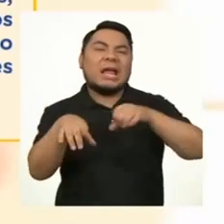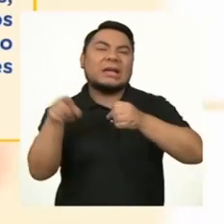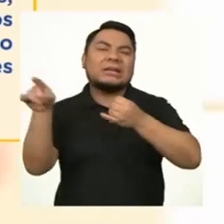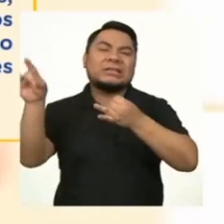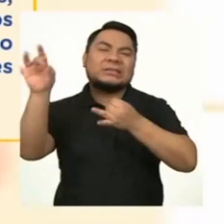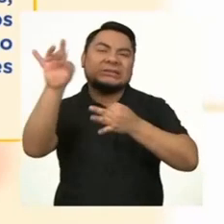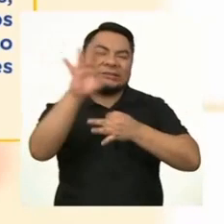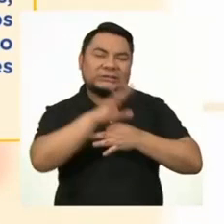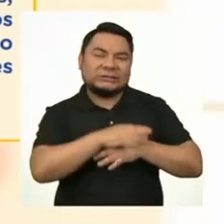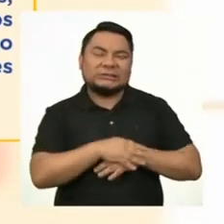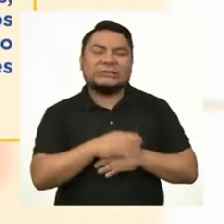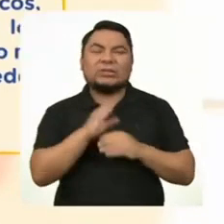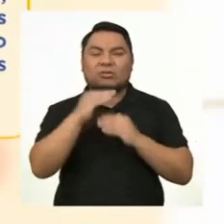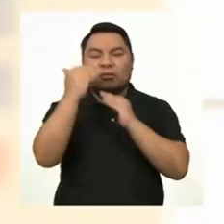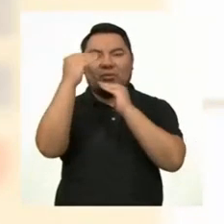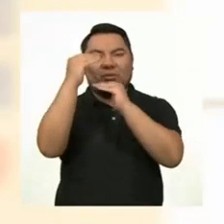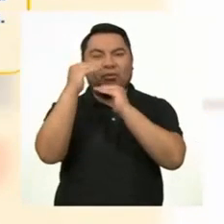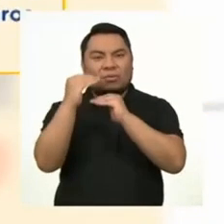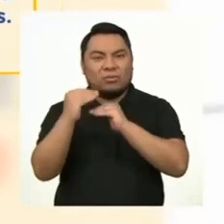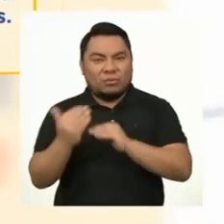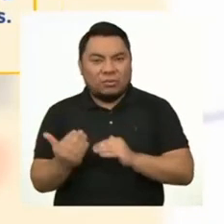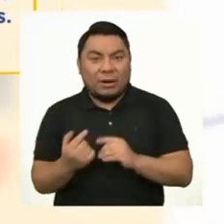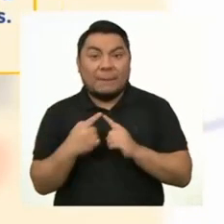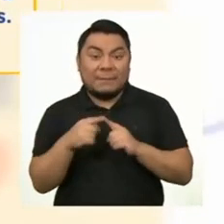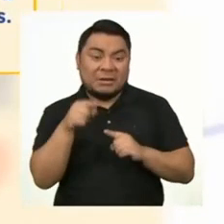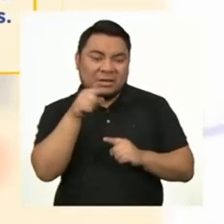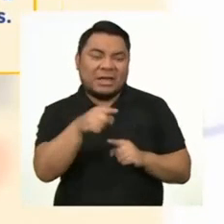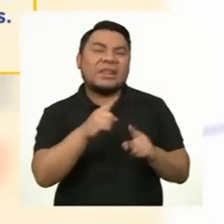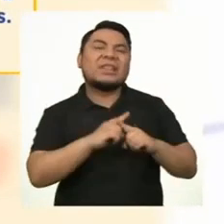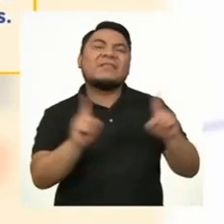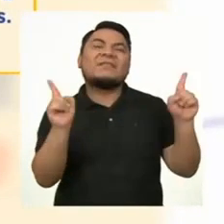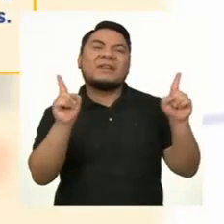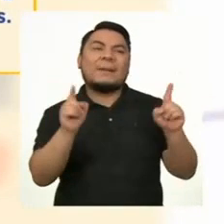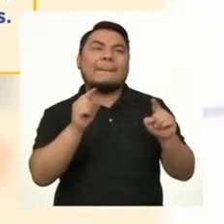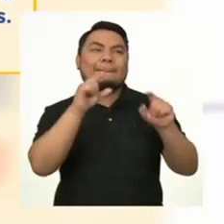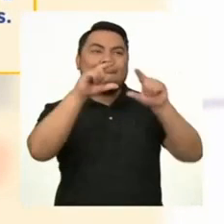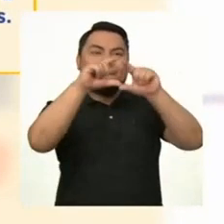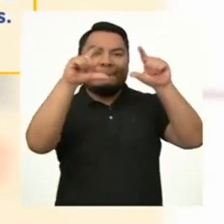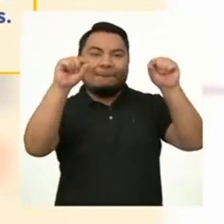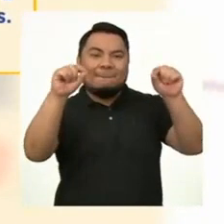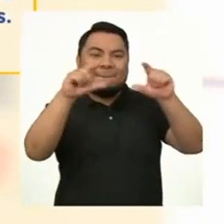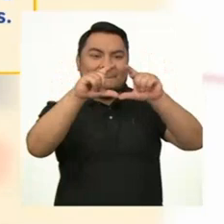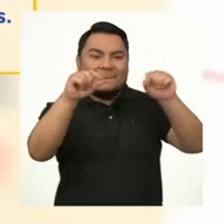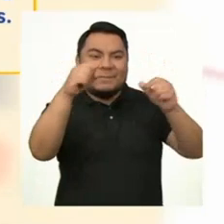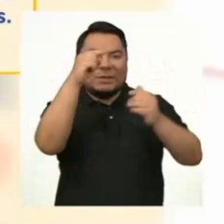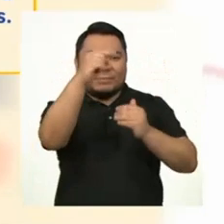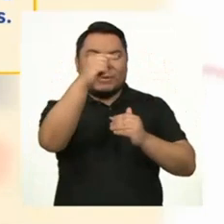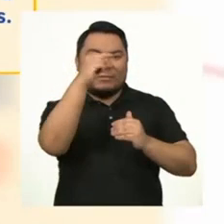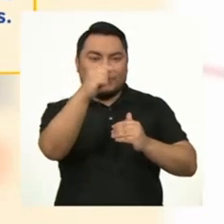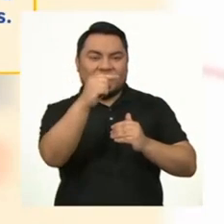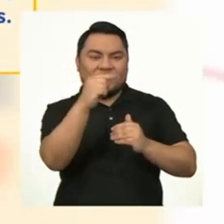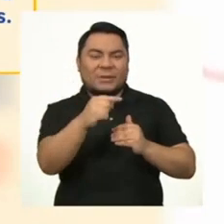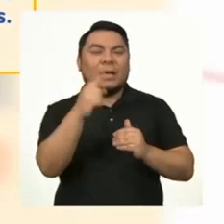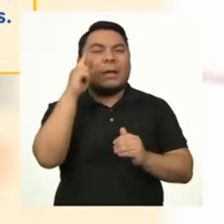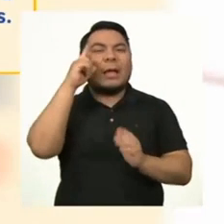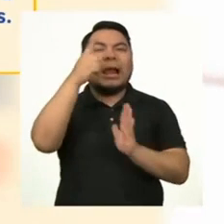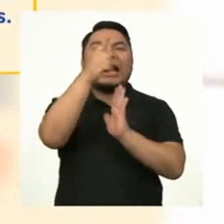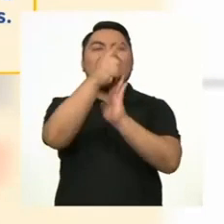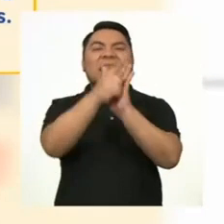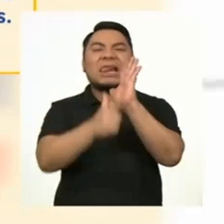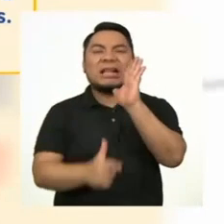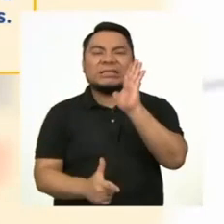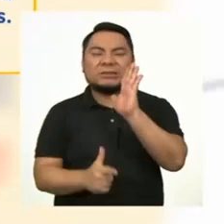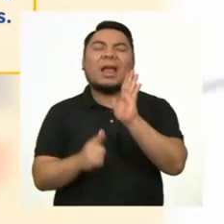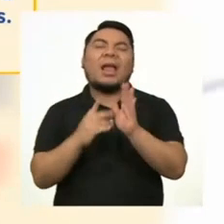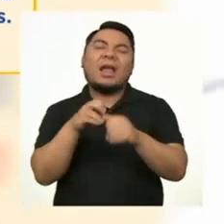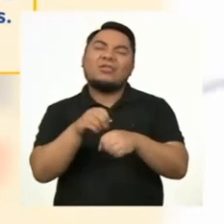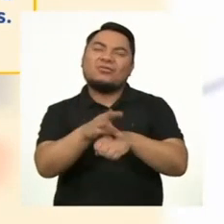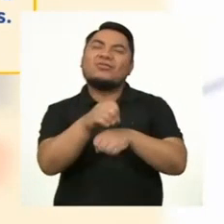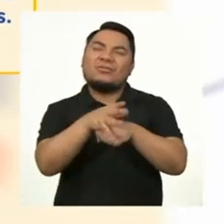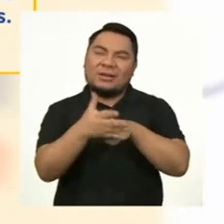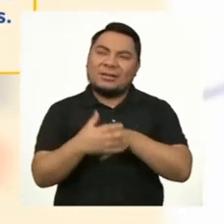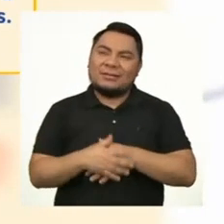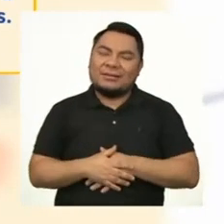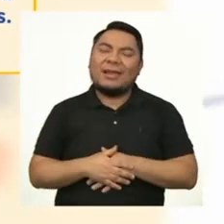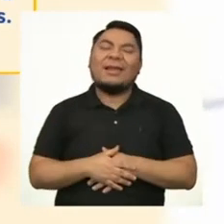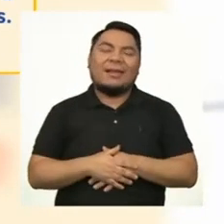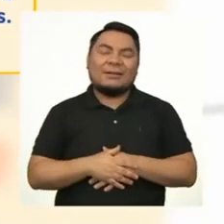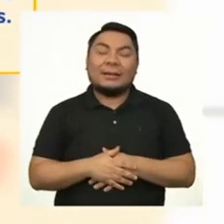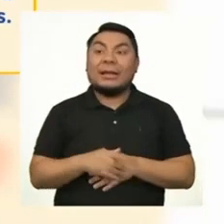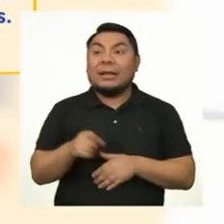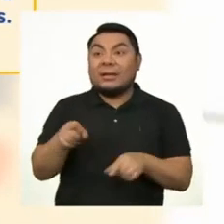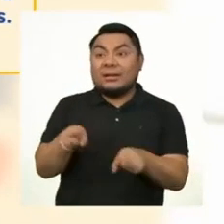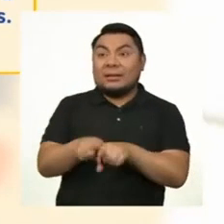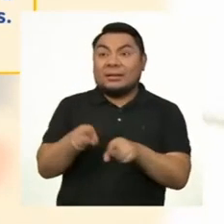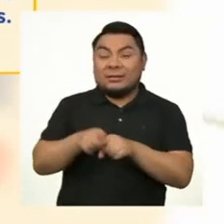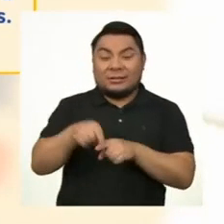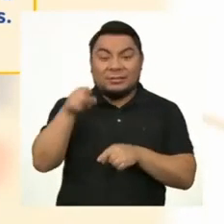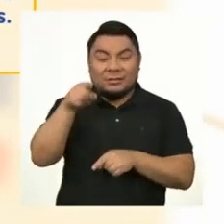con un orden determinado. Y aquí tenemos estas viñetas que más bien me hacen pensar en una lista. ¿Alguna otra observación?